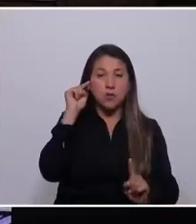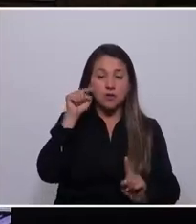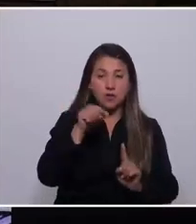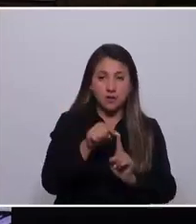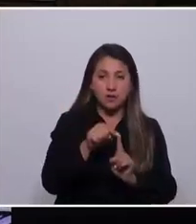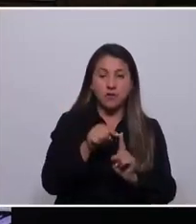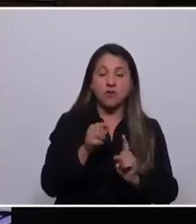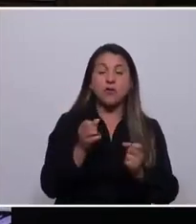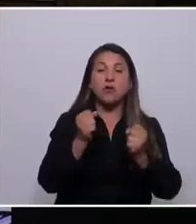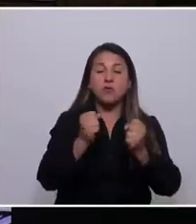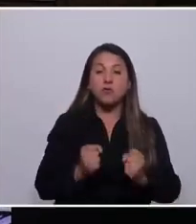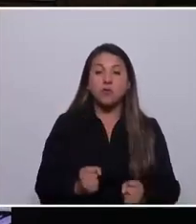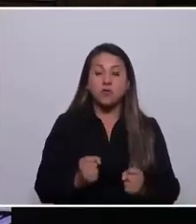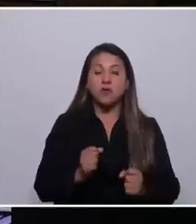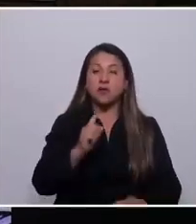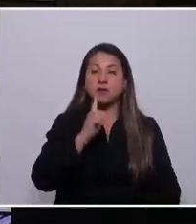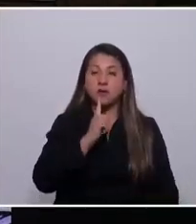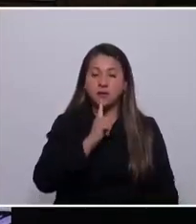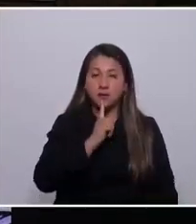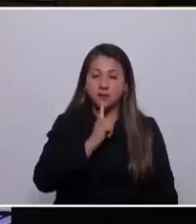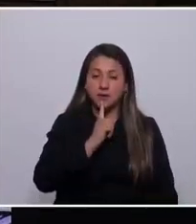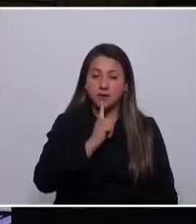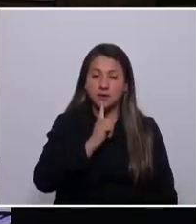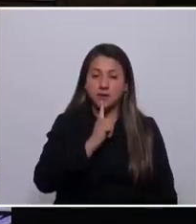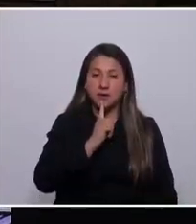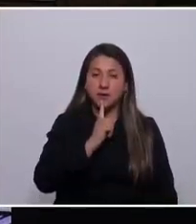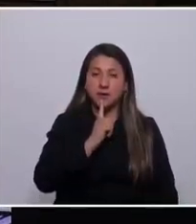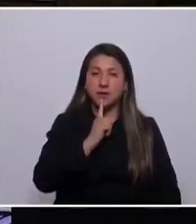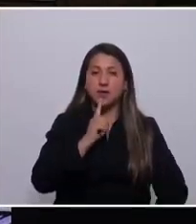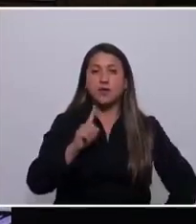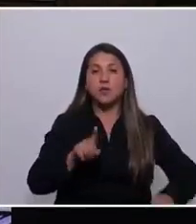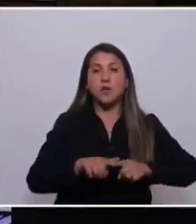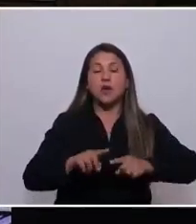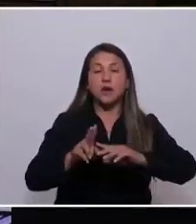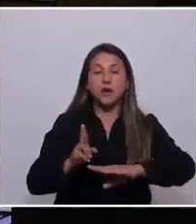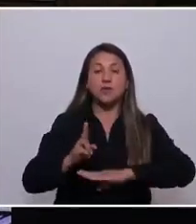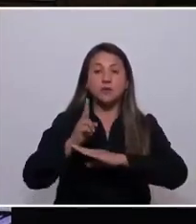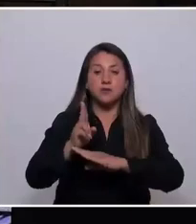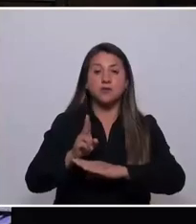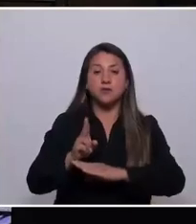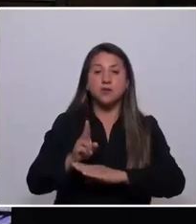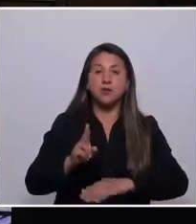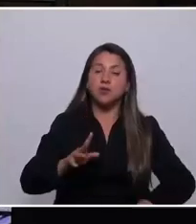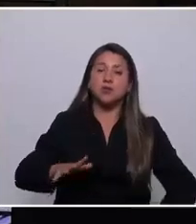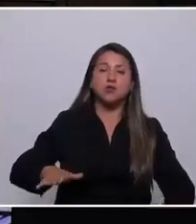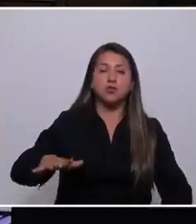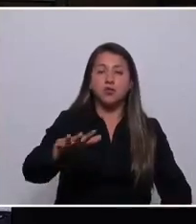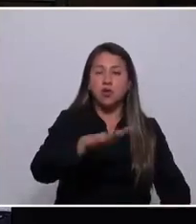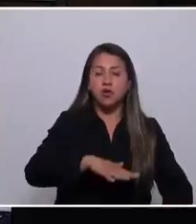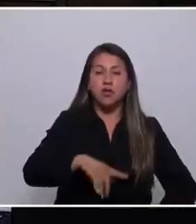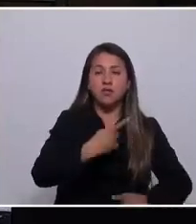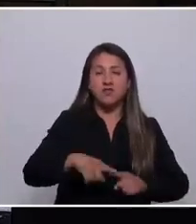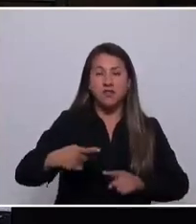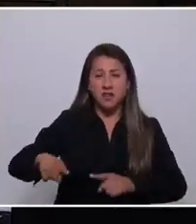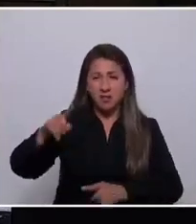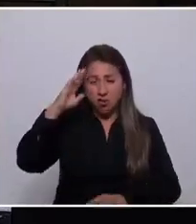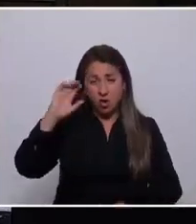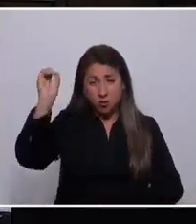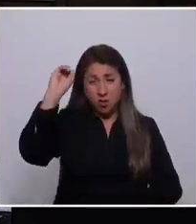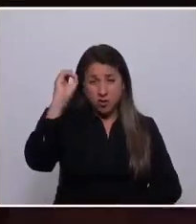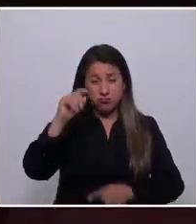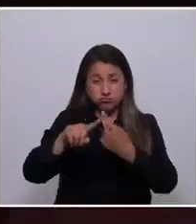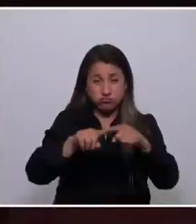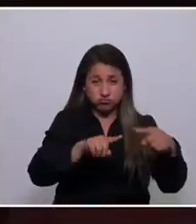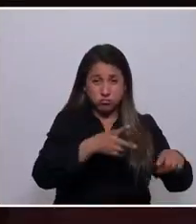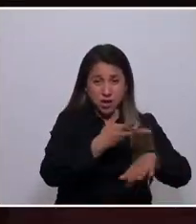de poder tener una representación de todas las diferentes opiniones que puedan existir dentro